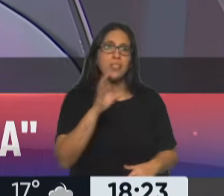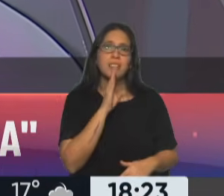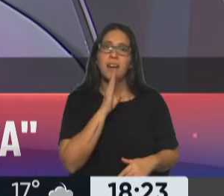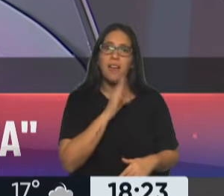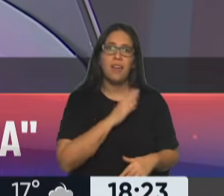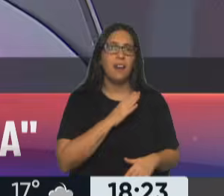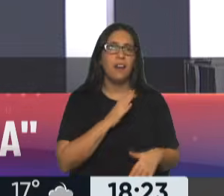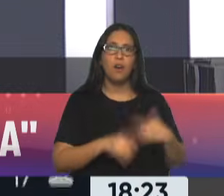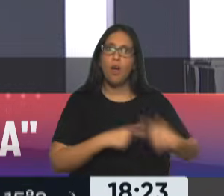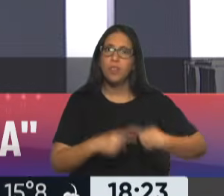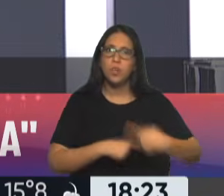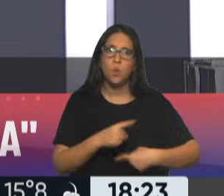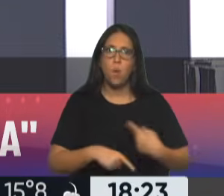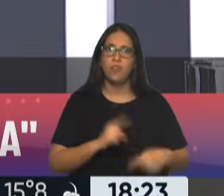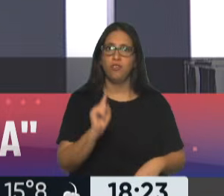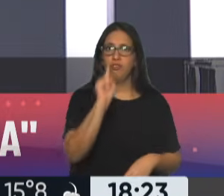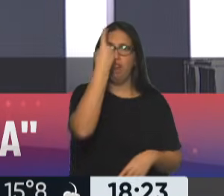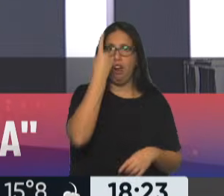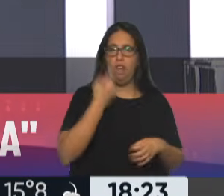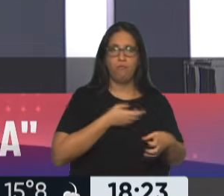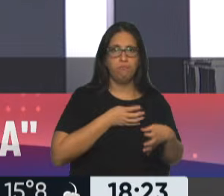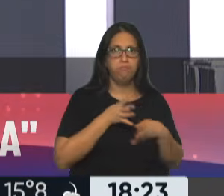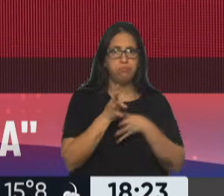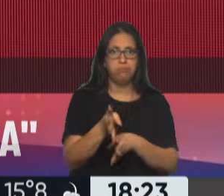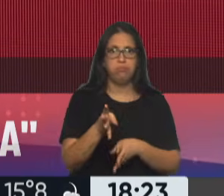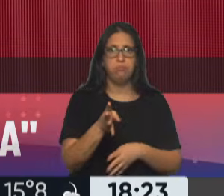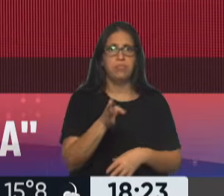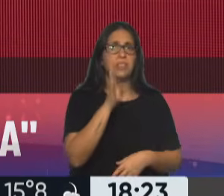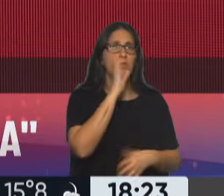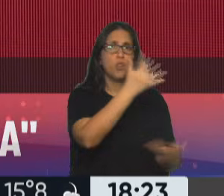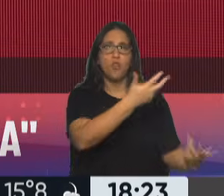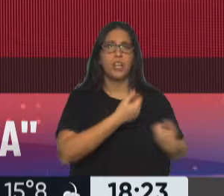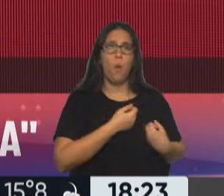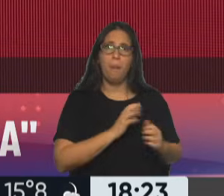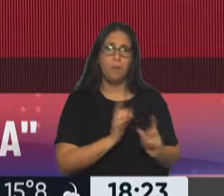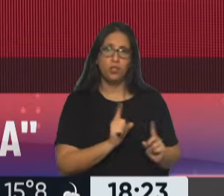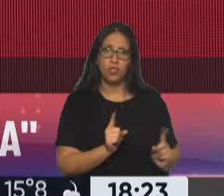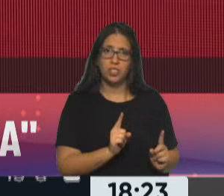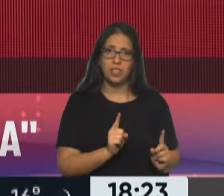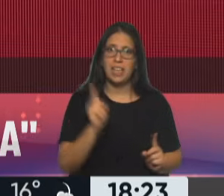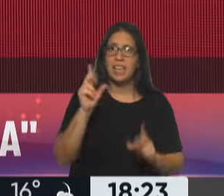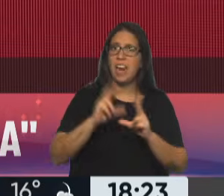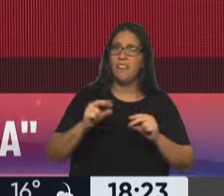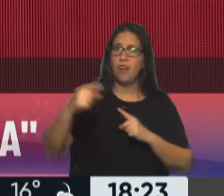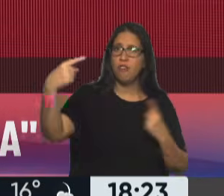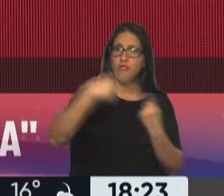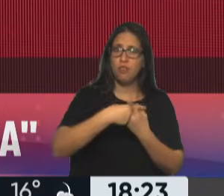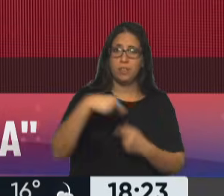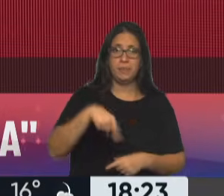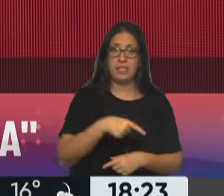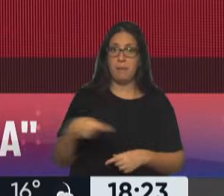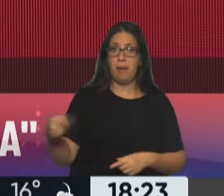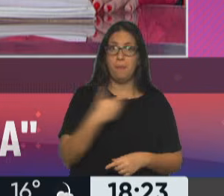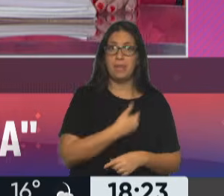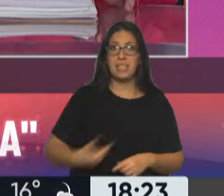pero también avanza solo, no avanza con el apoyo de Estados Unidos, y sobre todo el Líbano. Esta semana el